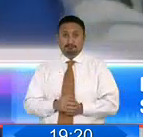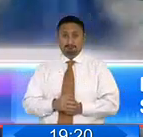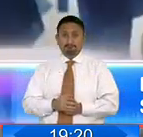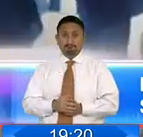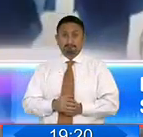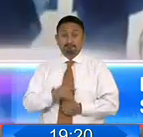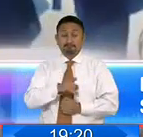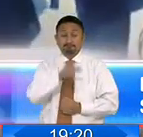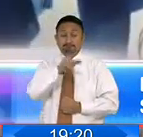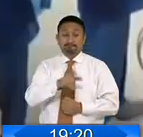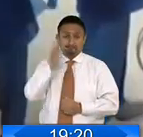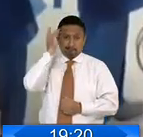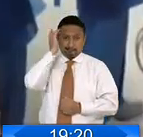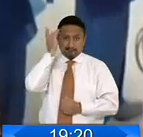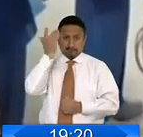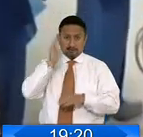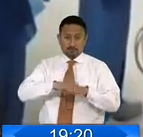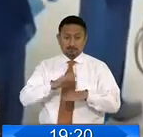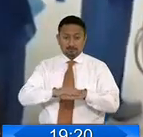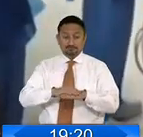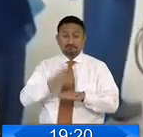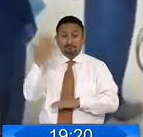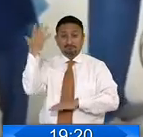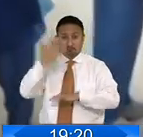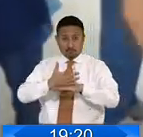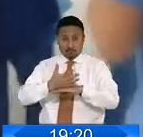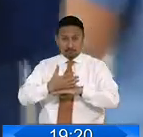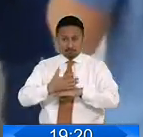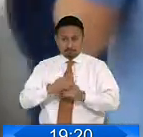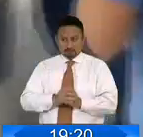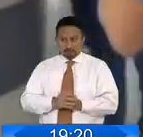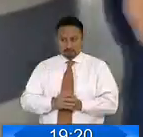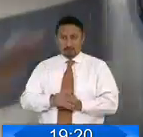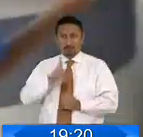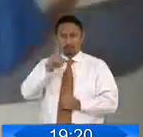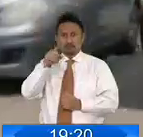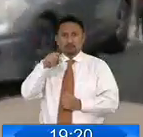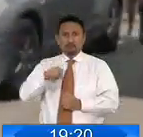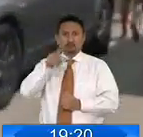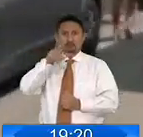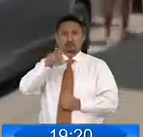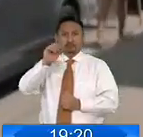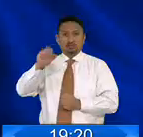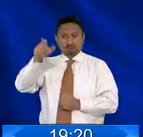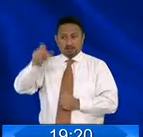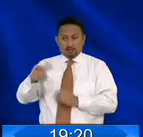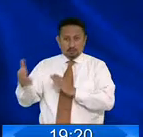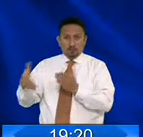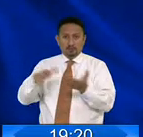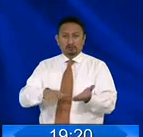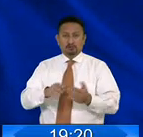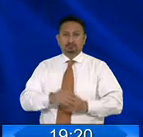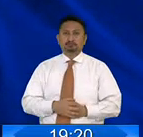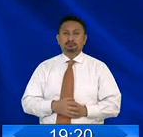preocupación en este país surge porque por quinto día consecutivo registra más de 1.300 fallecidos